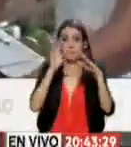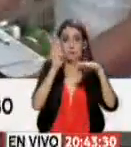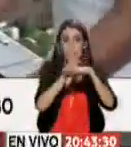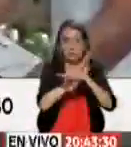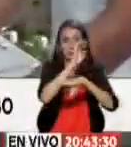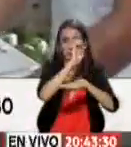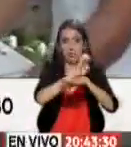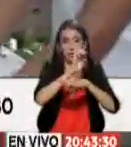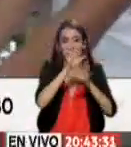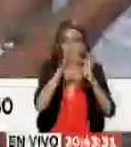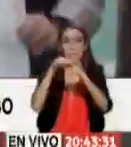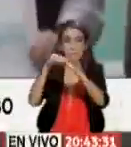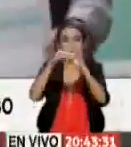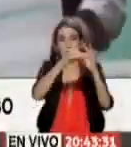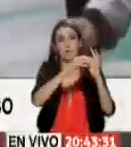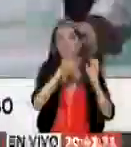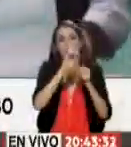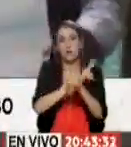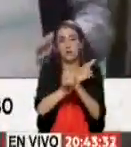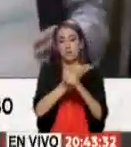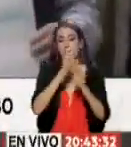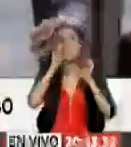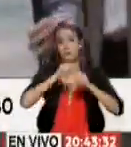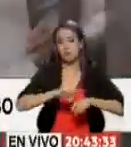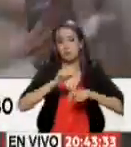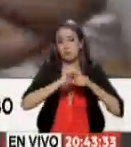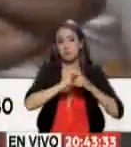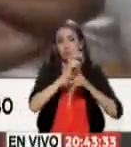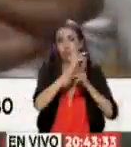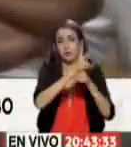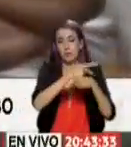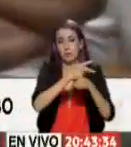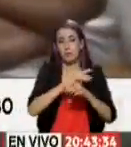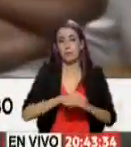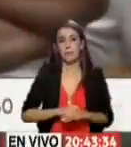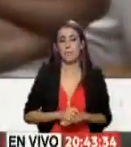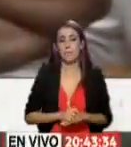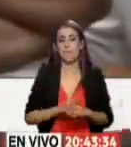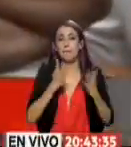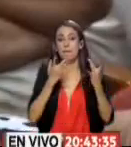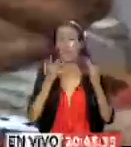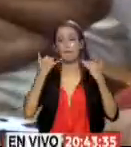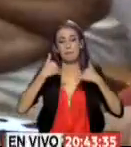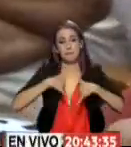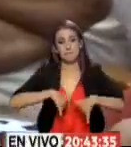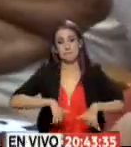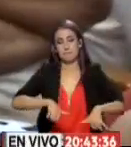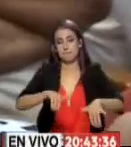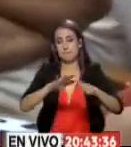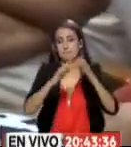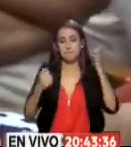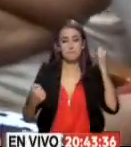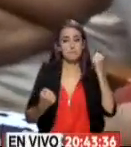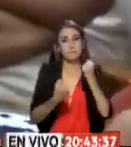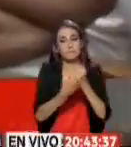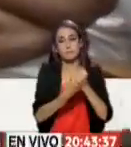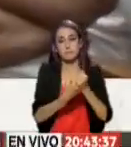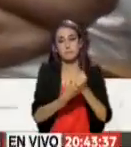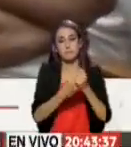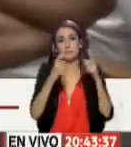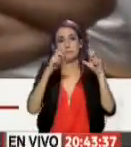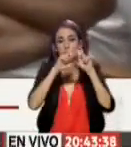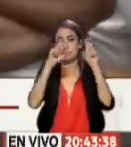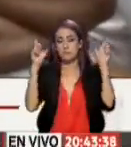y a sus compañeros de asociación para dinamizar su producción. Esperamos continuar, que el banco continúe apoyando a los productores